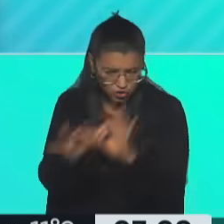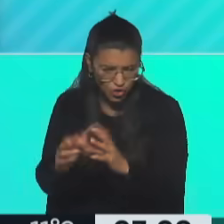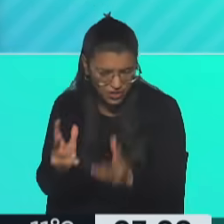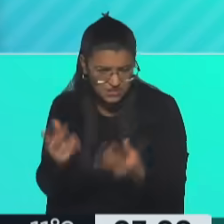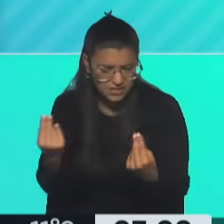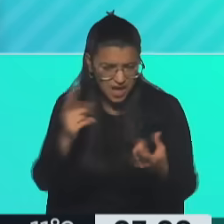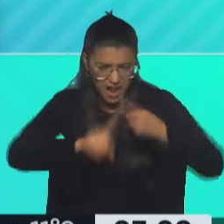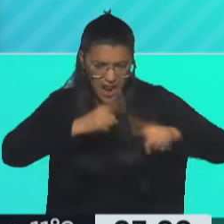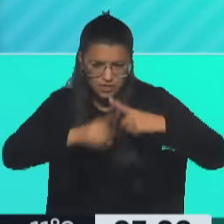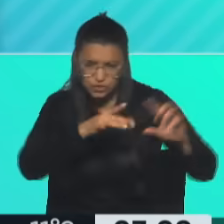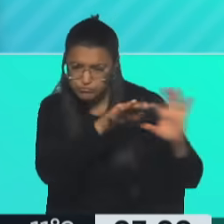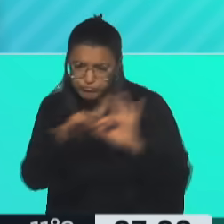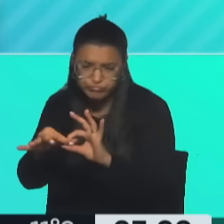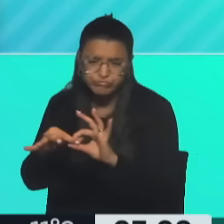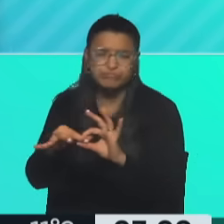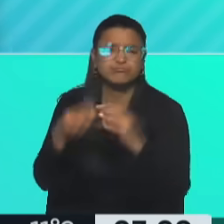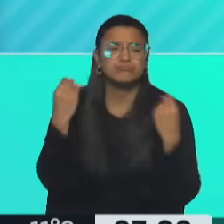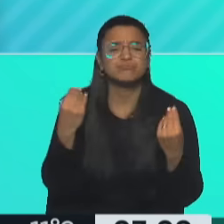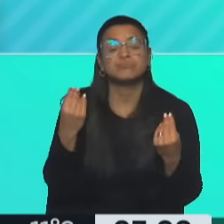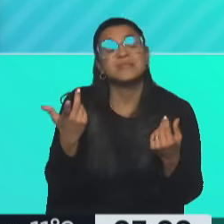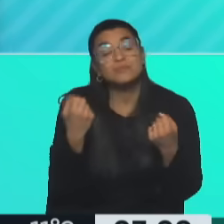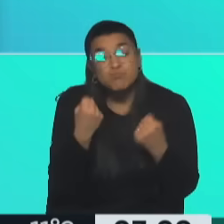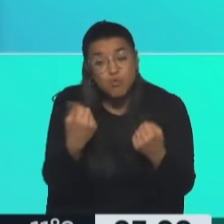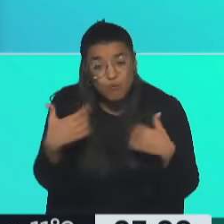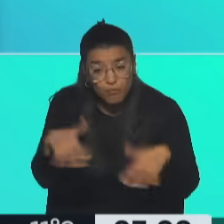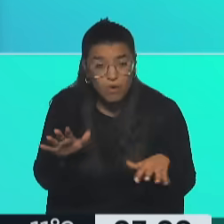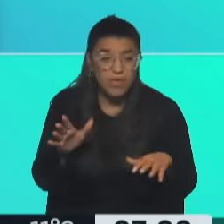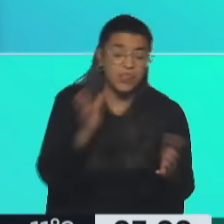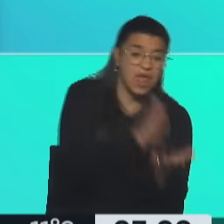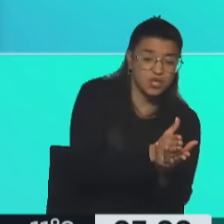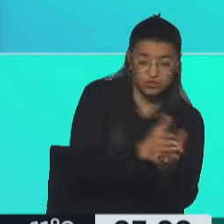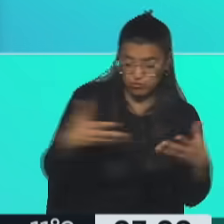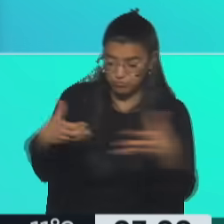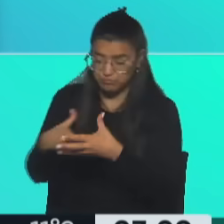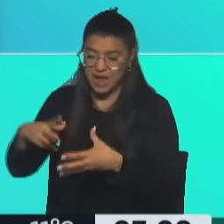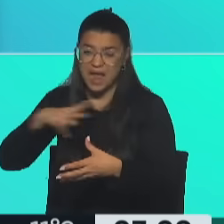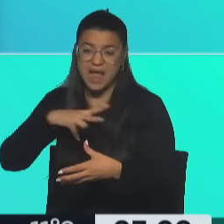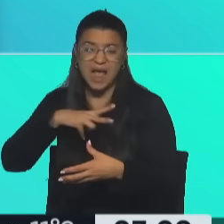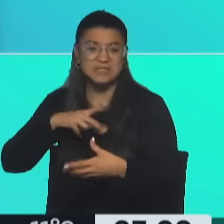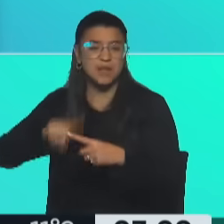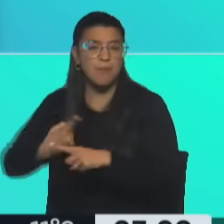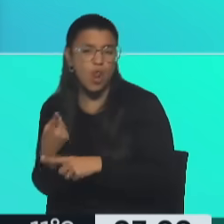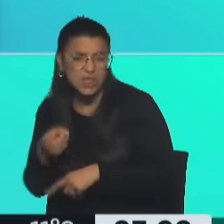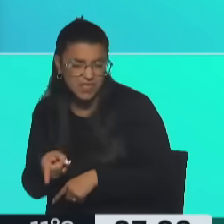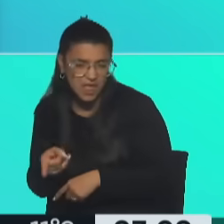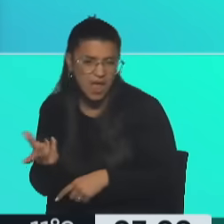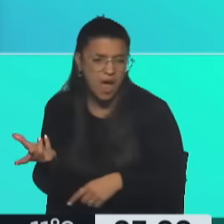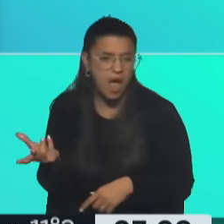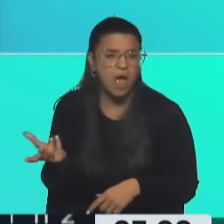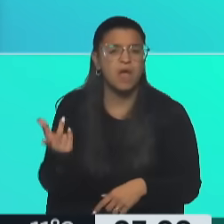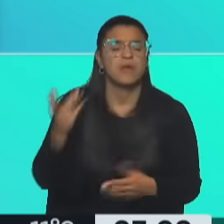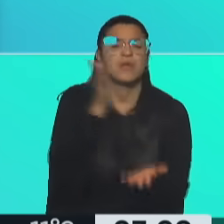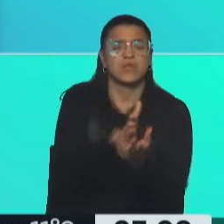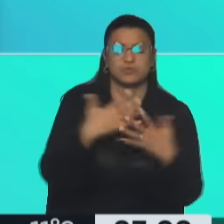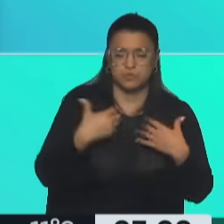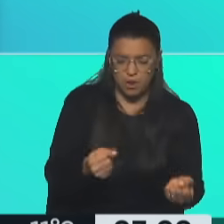relacionar de manera casi simultánea los derechos con la casta política porque estamos hablando de dos cosas absolutamente contrarias el derecho